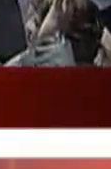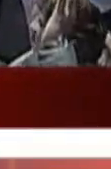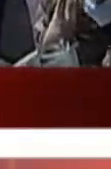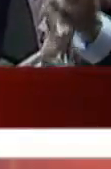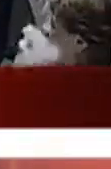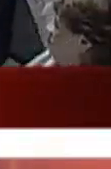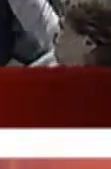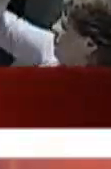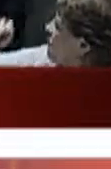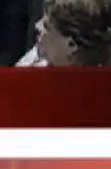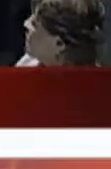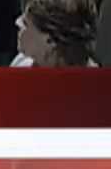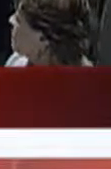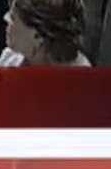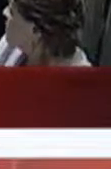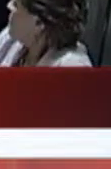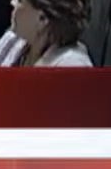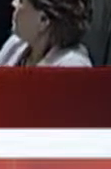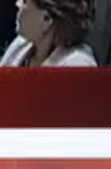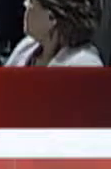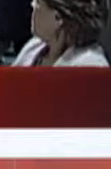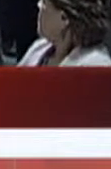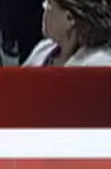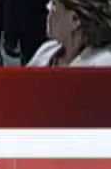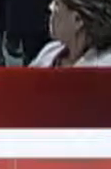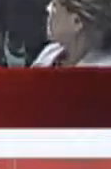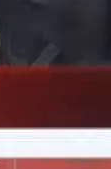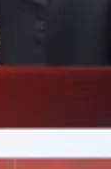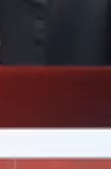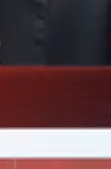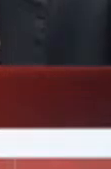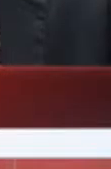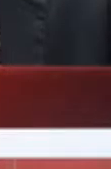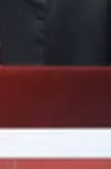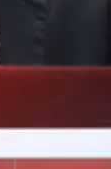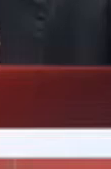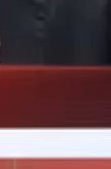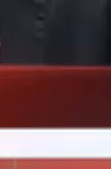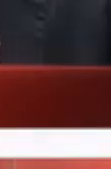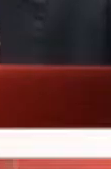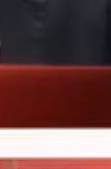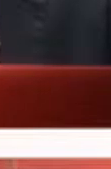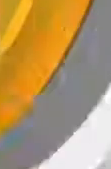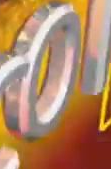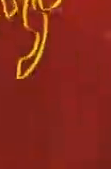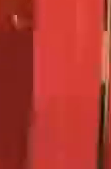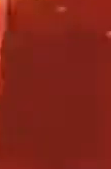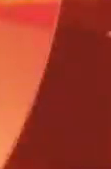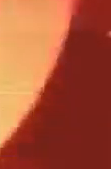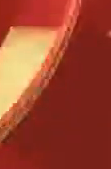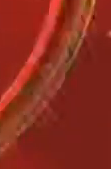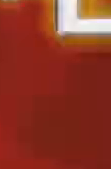El asesinato de la alcaldesa de Temixco fue condenado por la Comisión Permanente. Todos los detalles al volver.